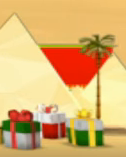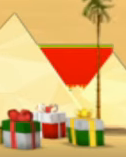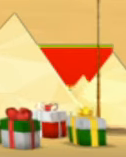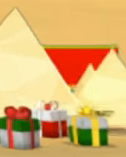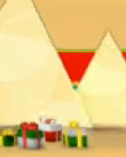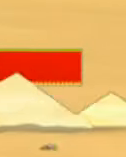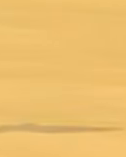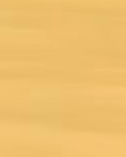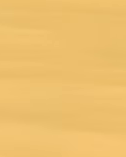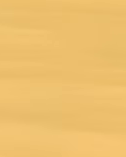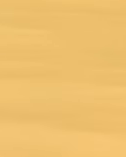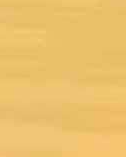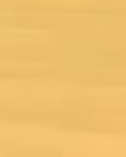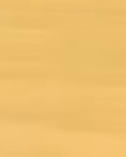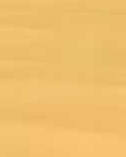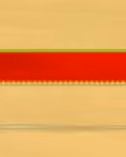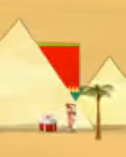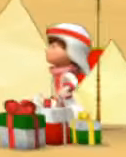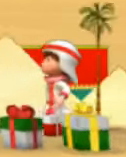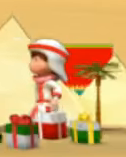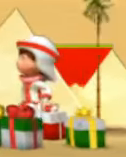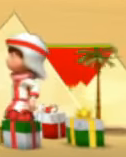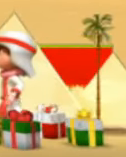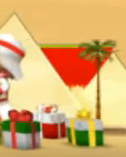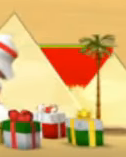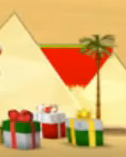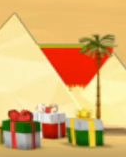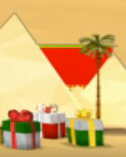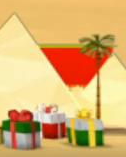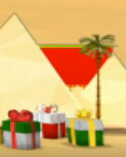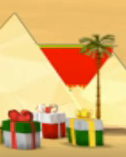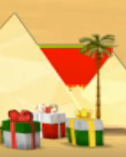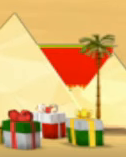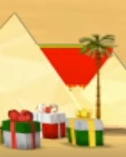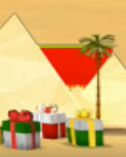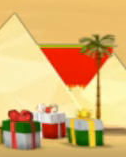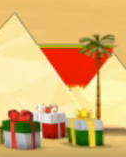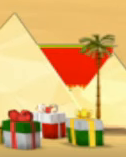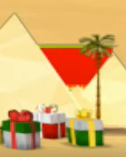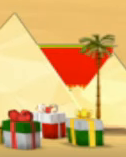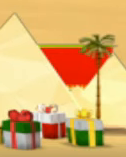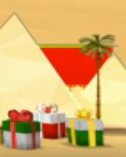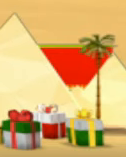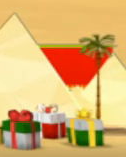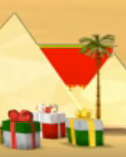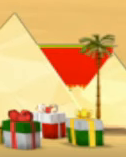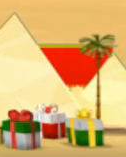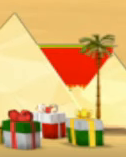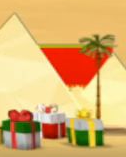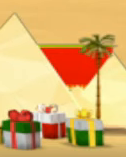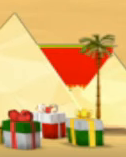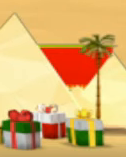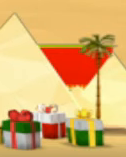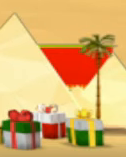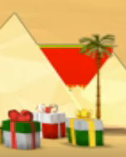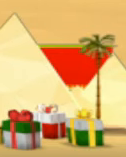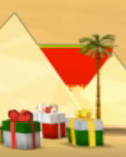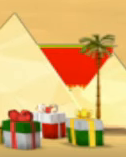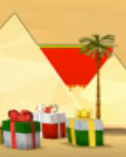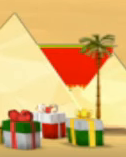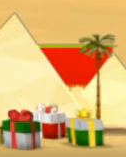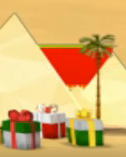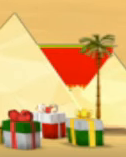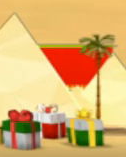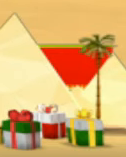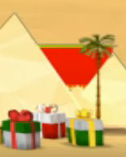01800-1080-1080, 01800-1080-1080, listo. Y platíquenle a los asesores de Sadassi su situación, cómo vive, cómo, cuánto